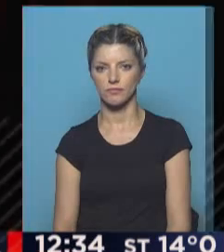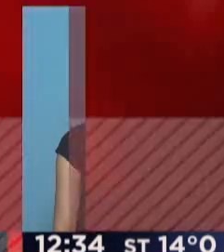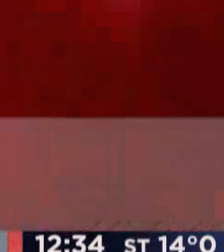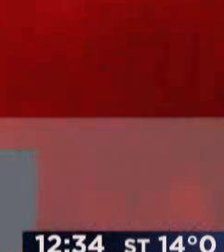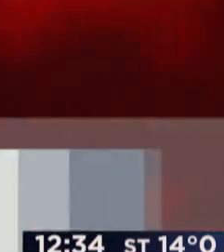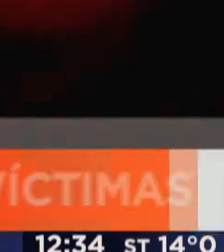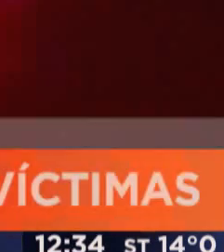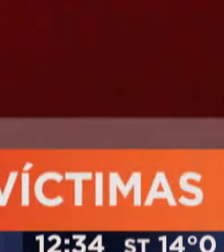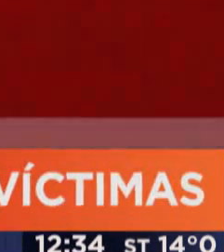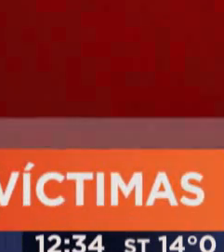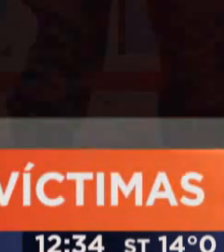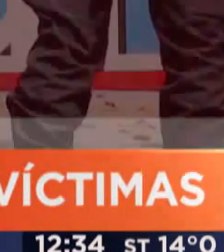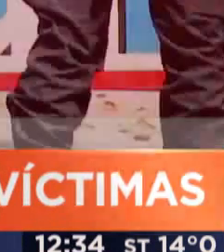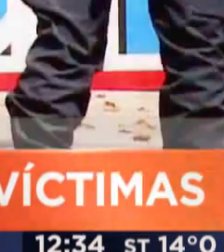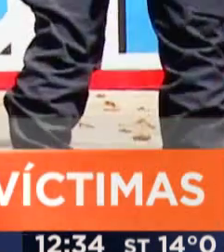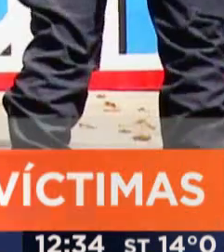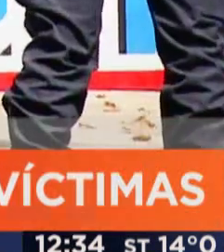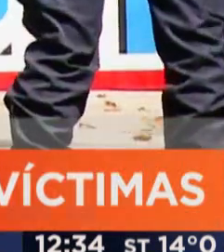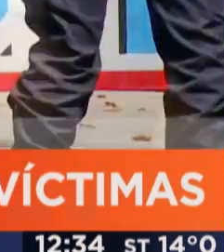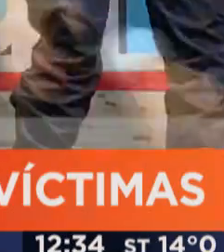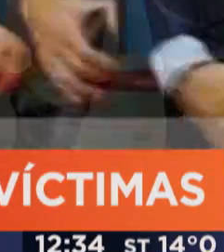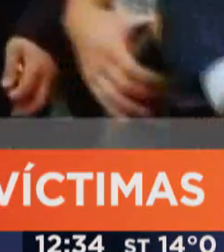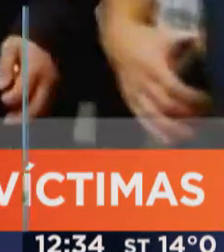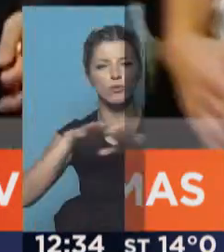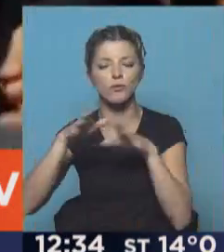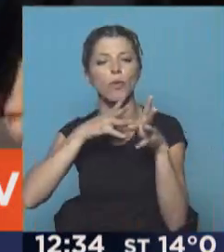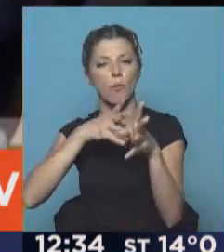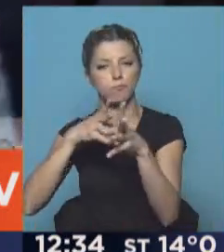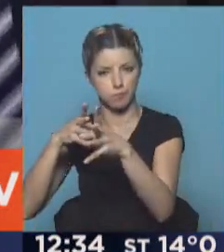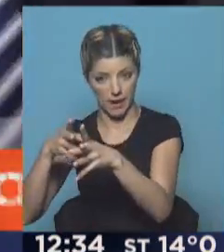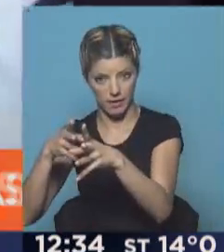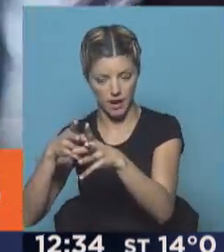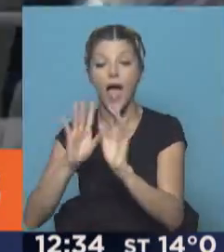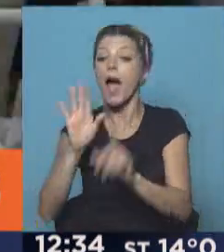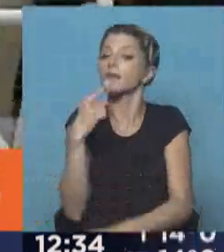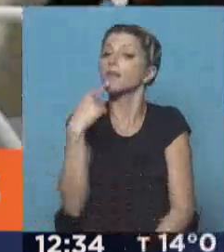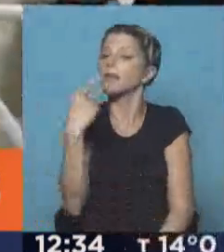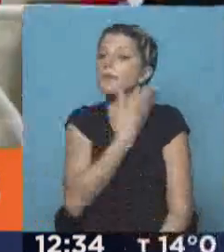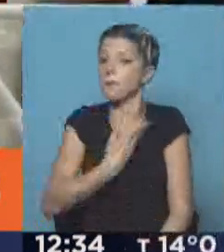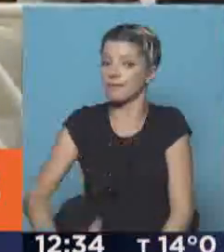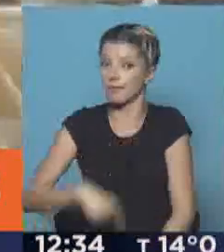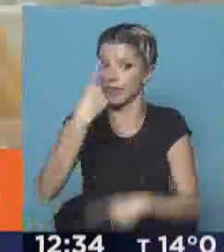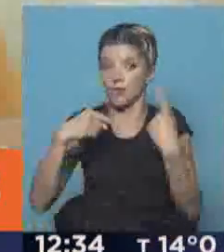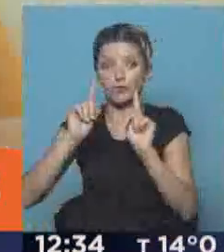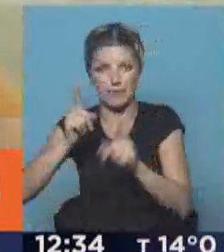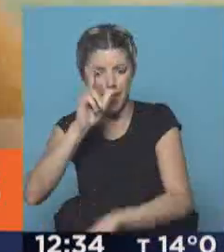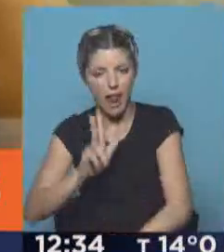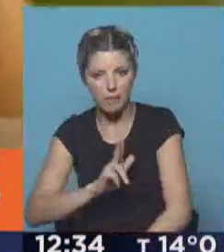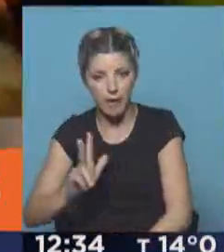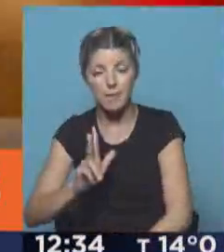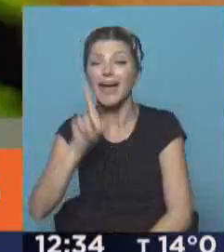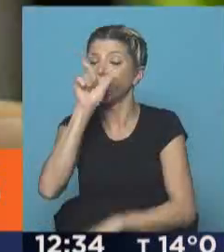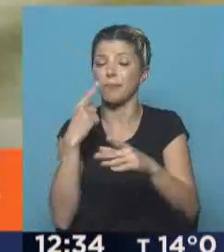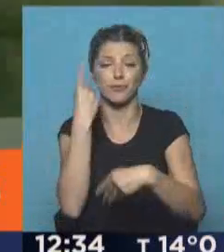Como Estados Unidos, Europa cayó en la cuenta de que está en guerra. Lo dicen los jefes de Estado y hasta el Papa, y sus